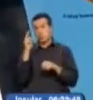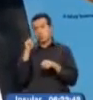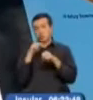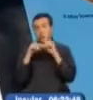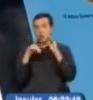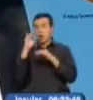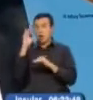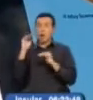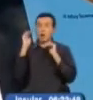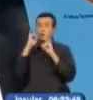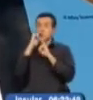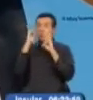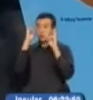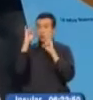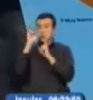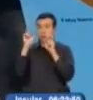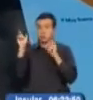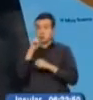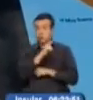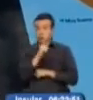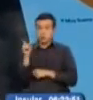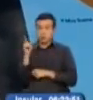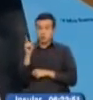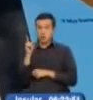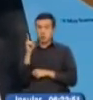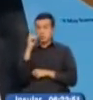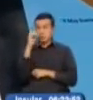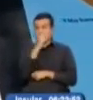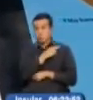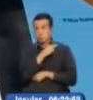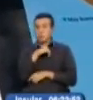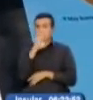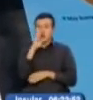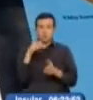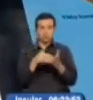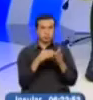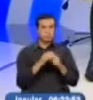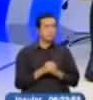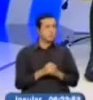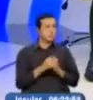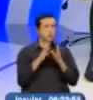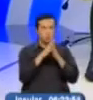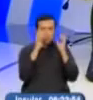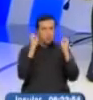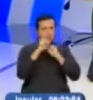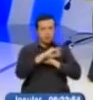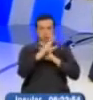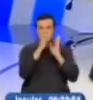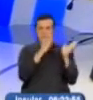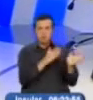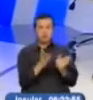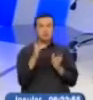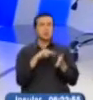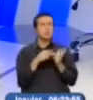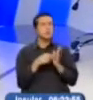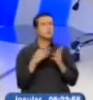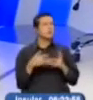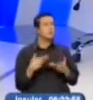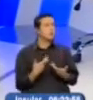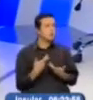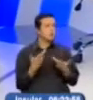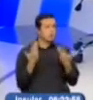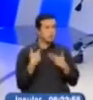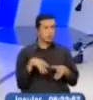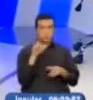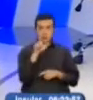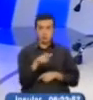alto, alto, y las personas que tienen instrucción superior o universitaria. Para poder entender en la real dimensión, ¿esto qué significaría? Que el momento